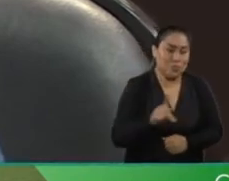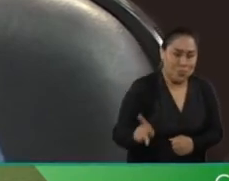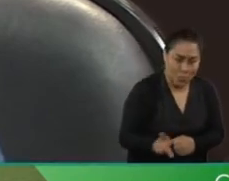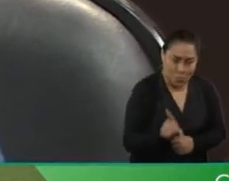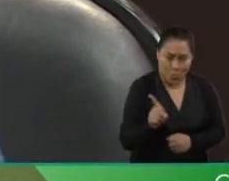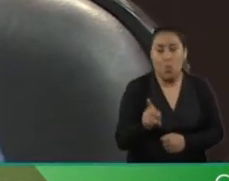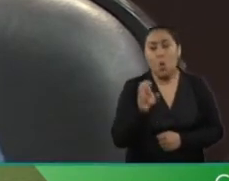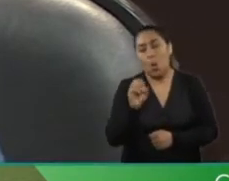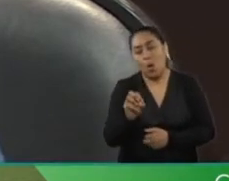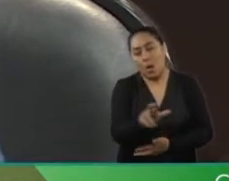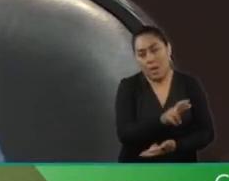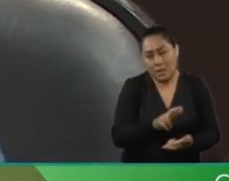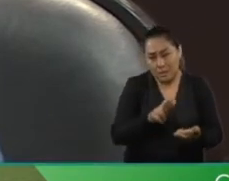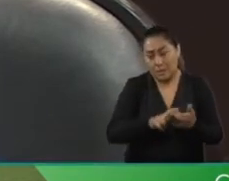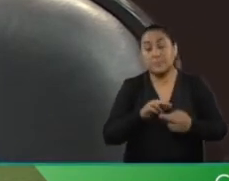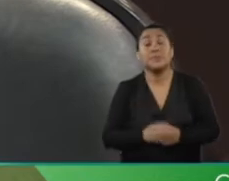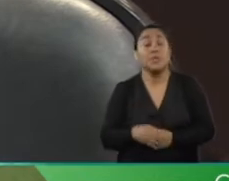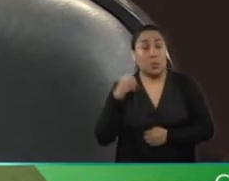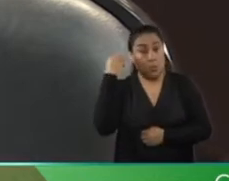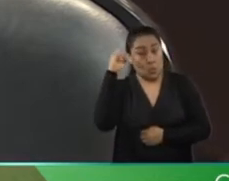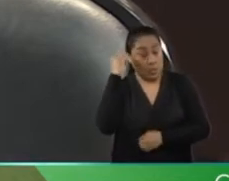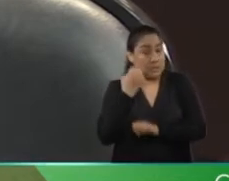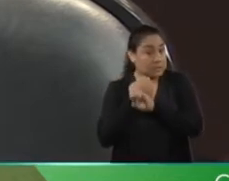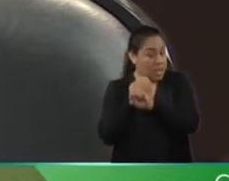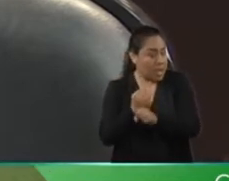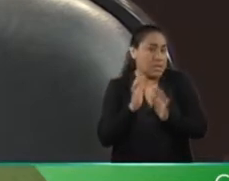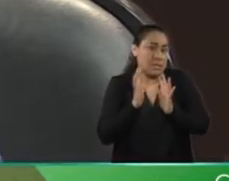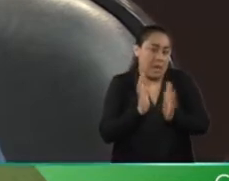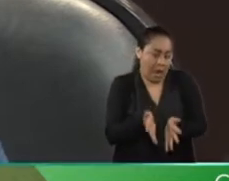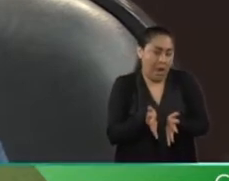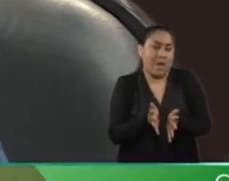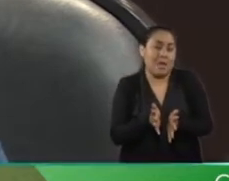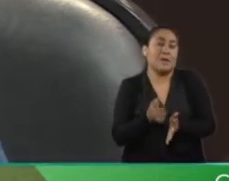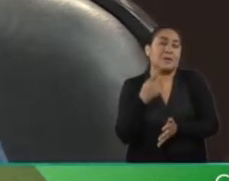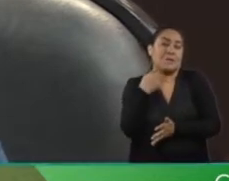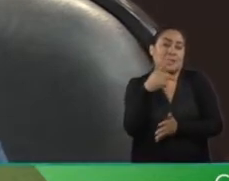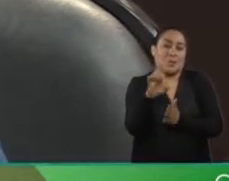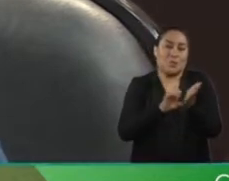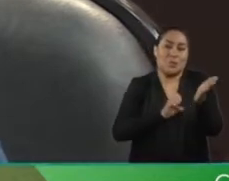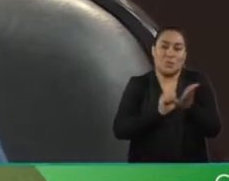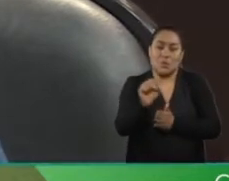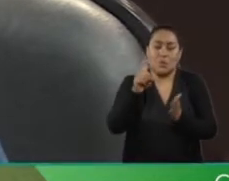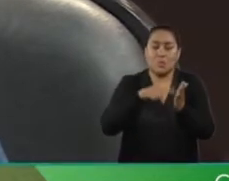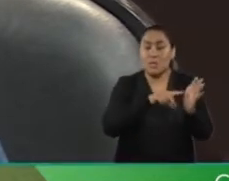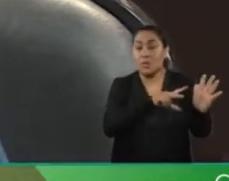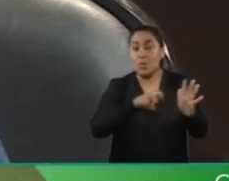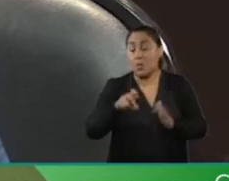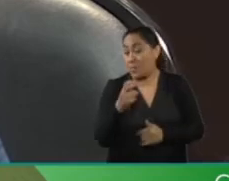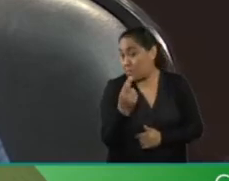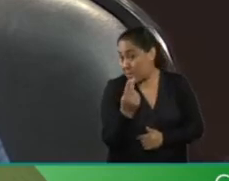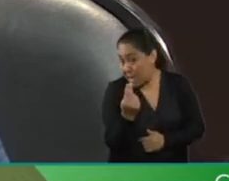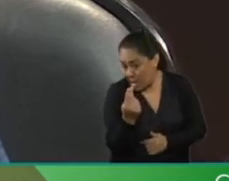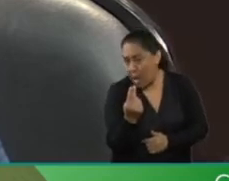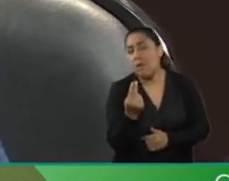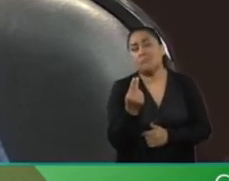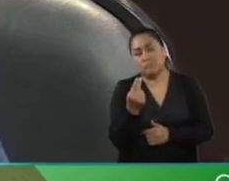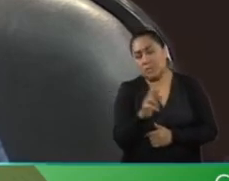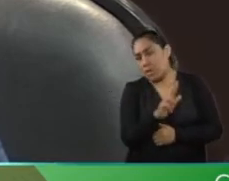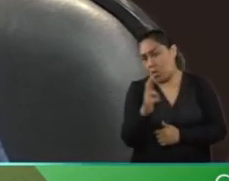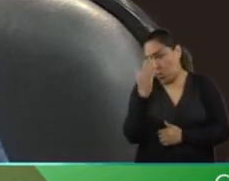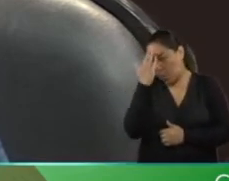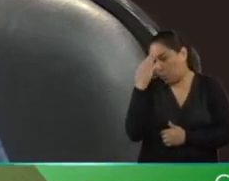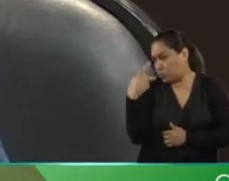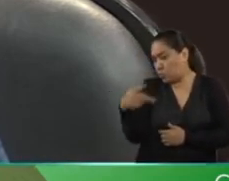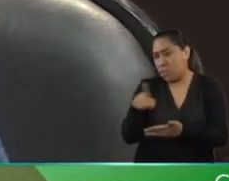regional. En el estado de Oaxaca lograron que la Constitución local de 1825 reconociera su derecho